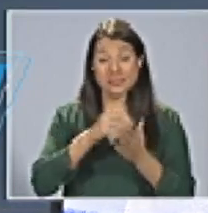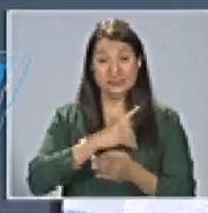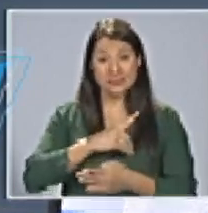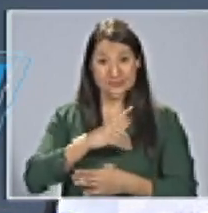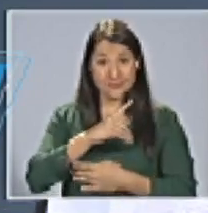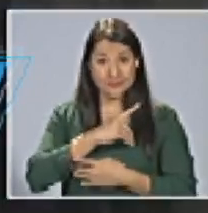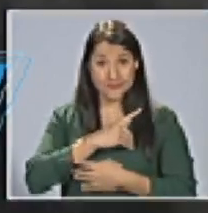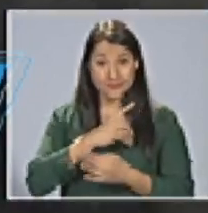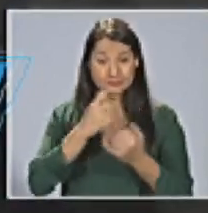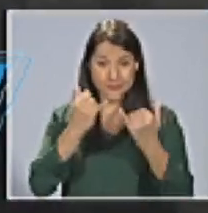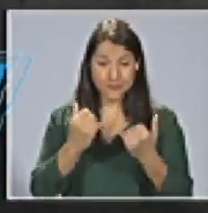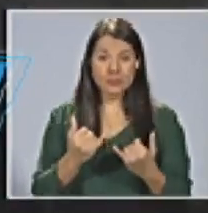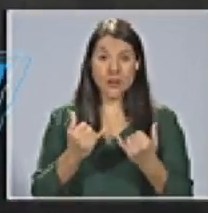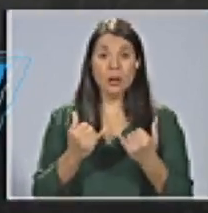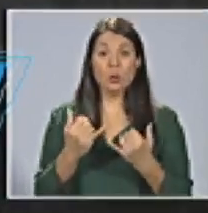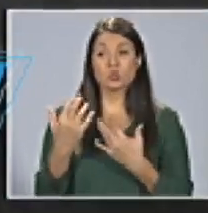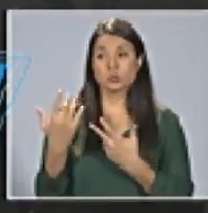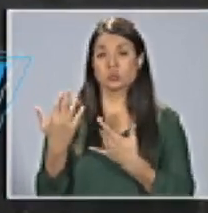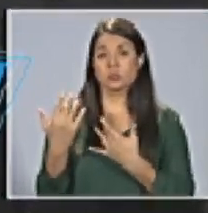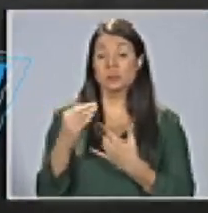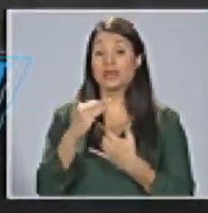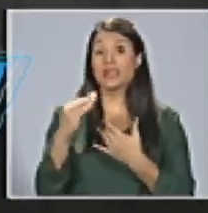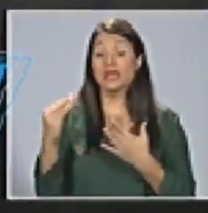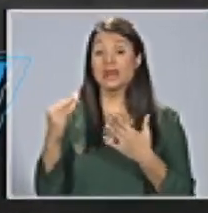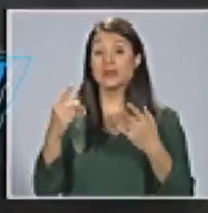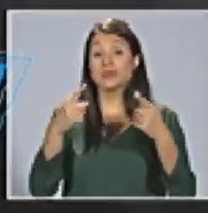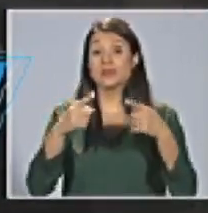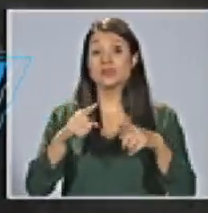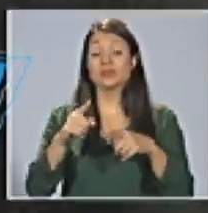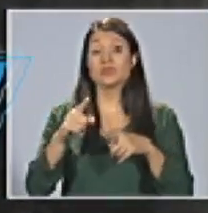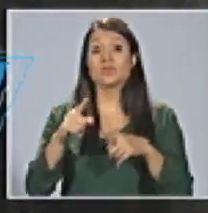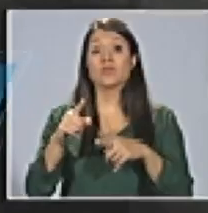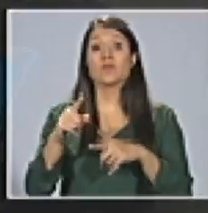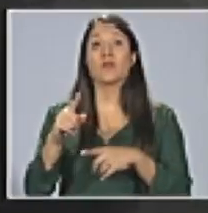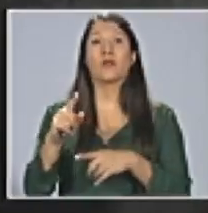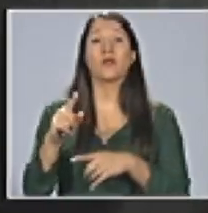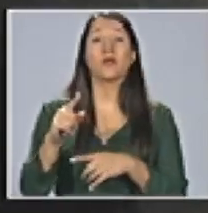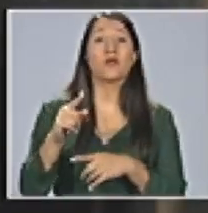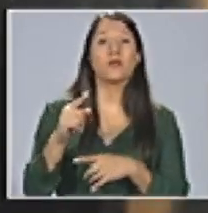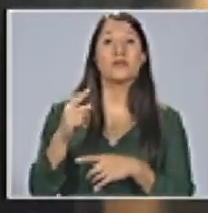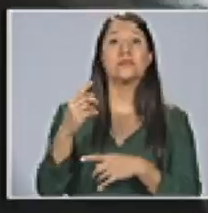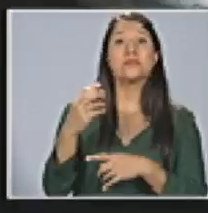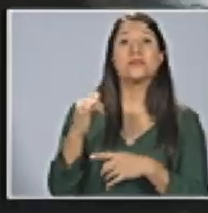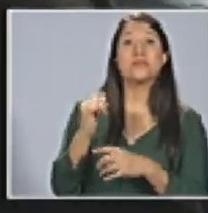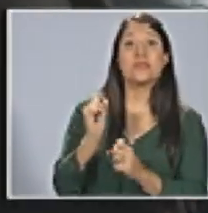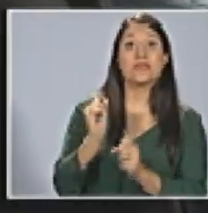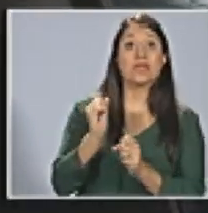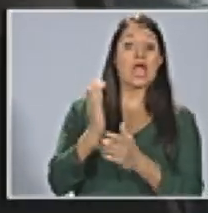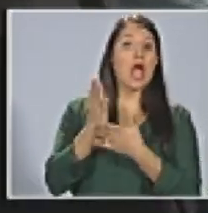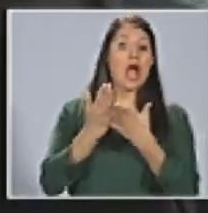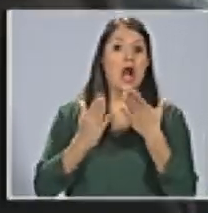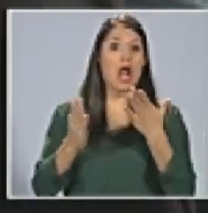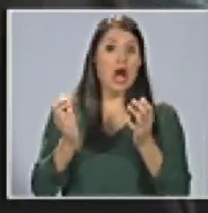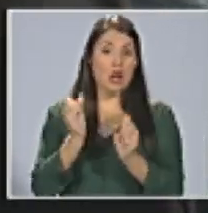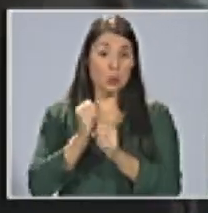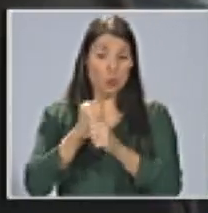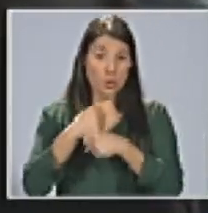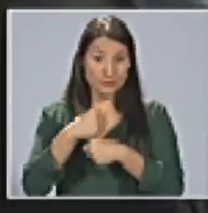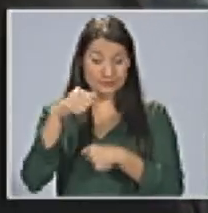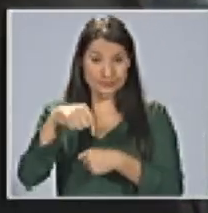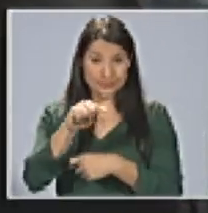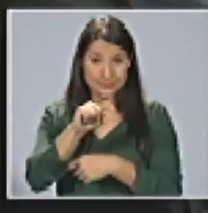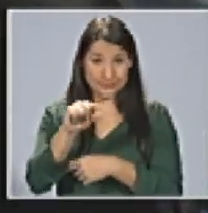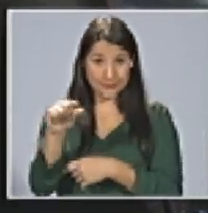están haciendo fila y se vuelven urgentes porque precisamente si algo está haciendo aguas en estas